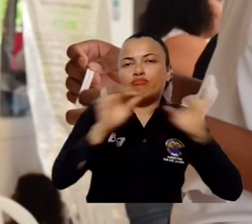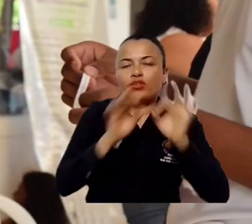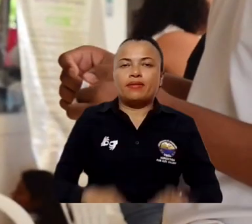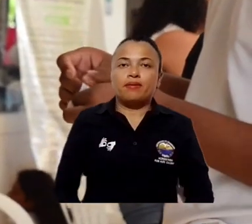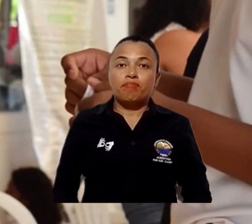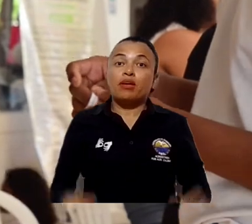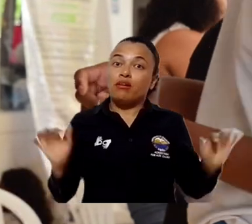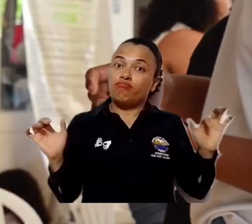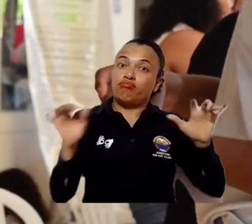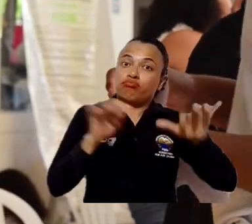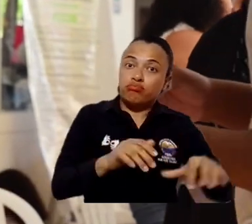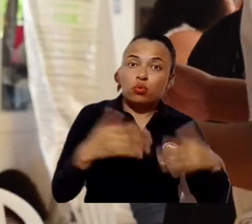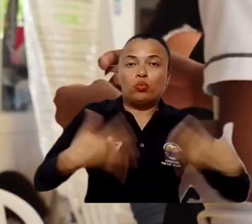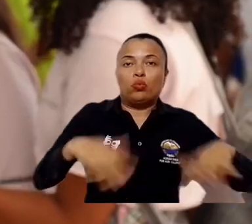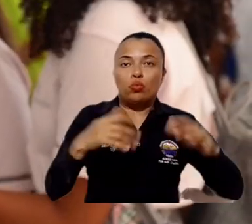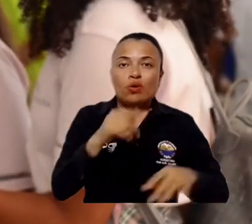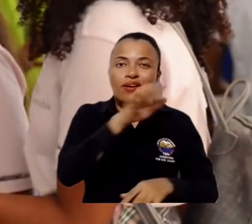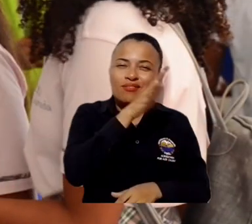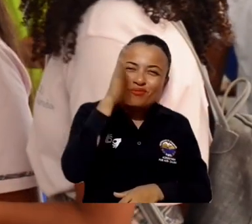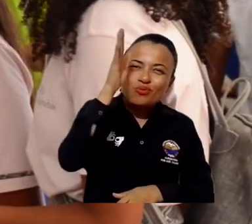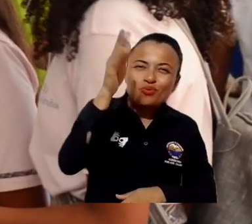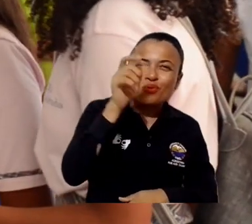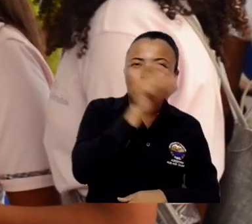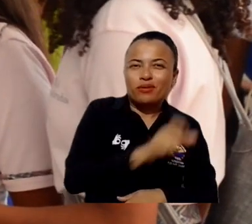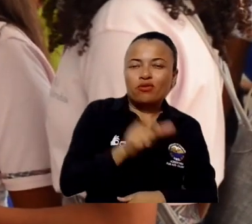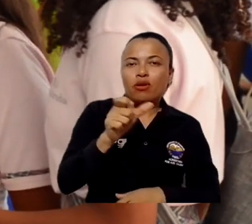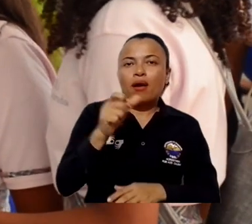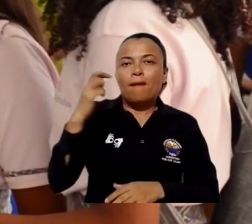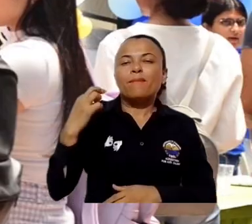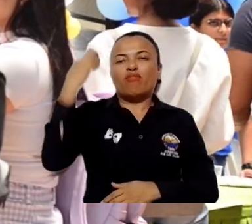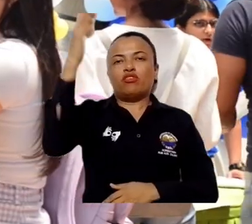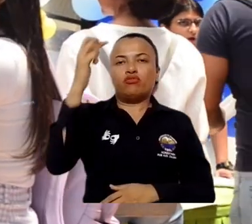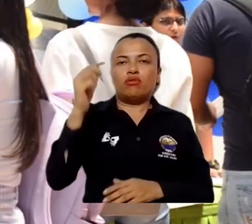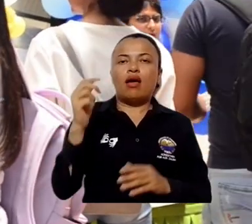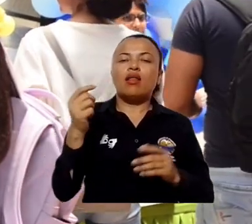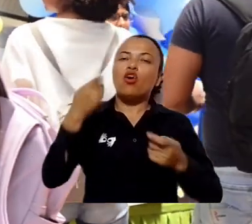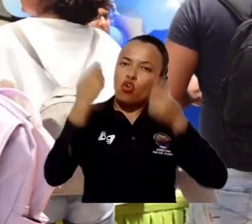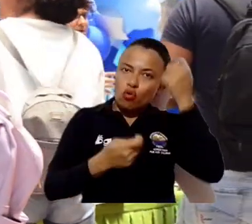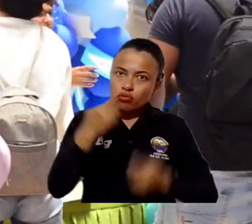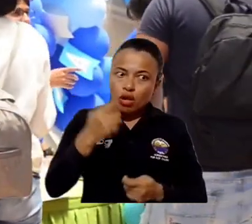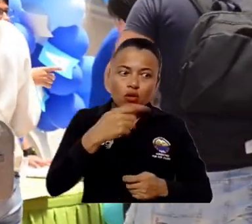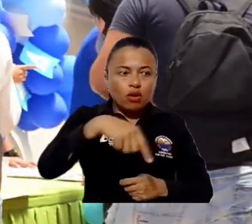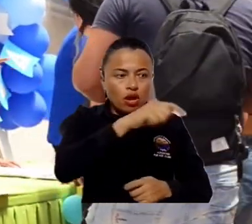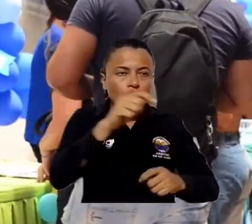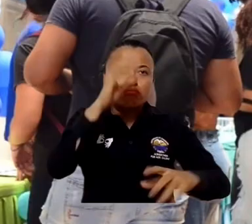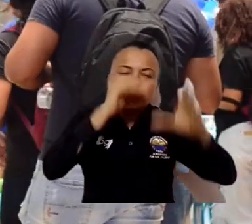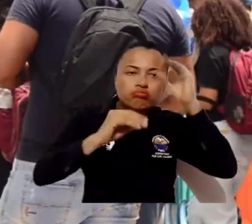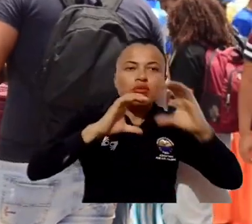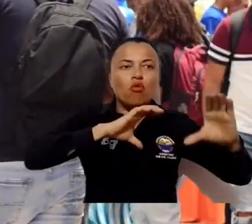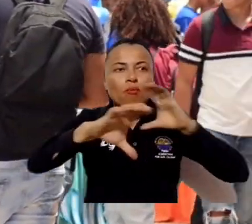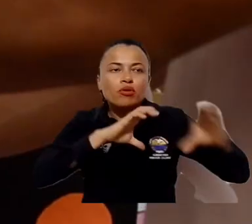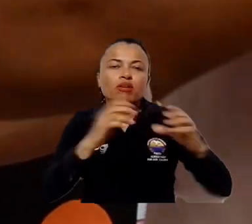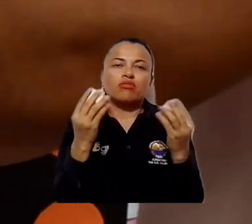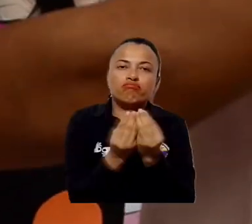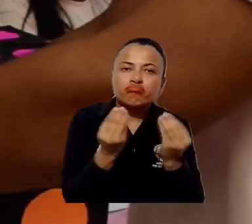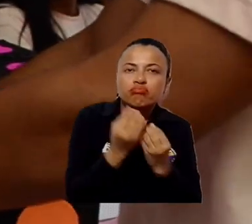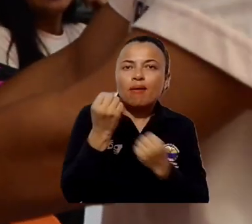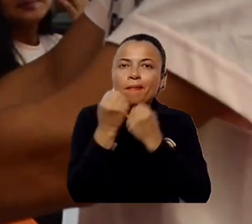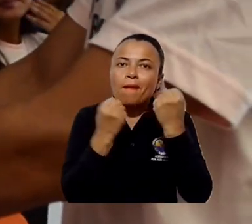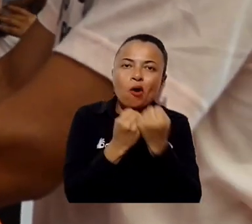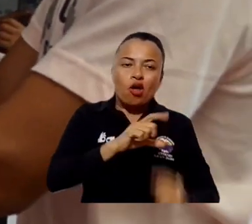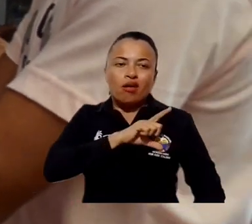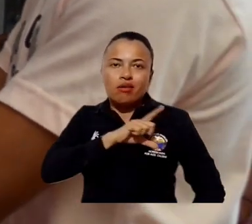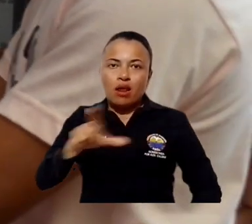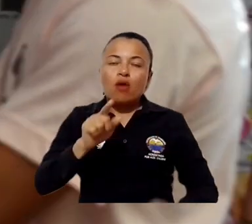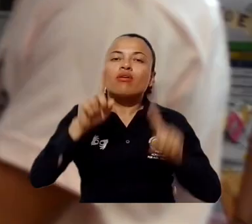La jornada tuvo una gran acogida de los futuros profesionales del programa, que busca desarrollar en ellos competencias de comunicación, trabajo en equipo